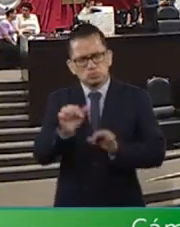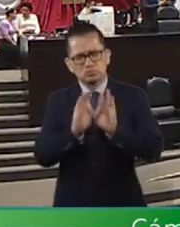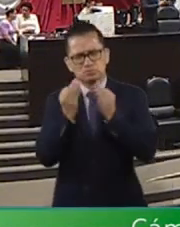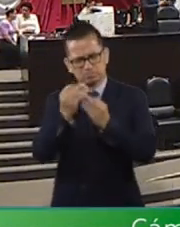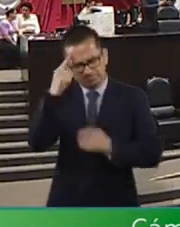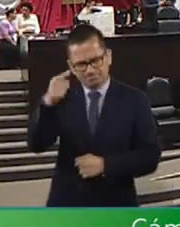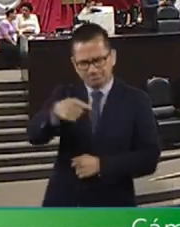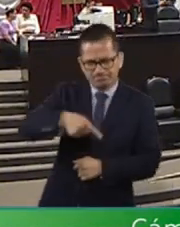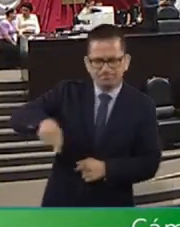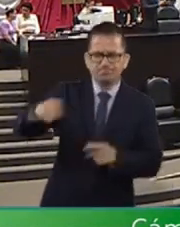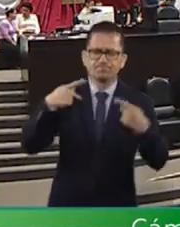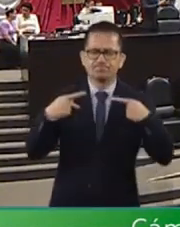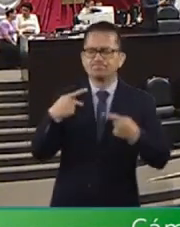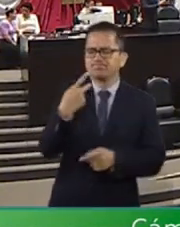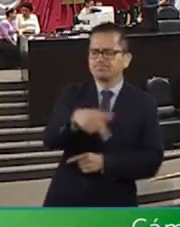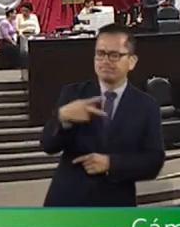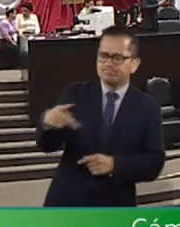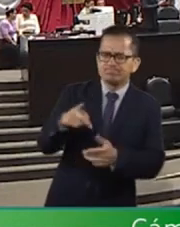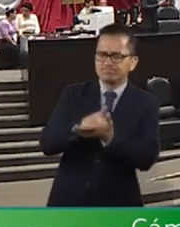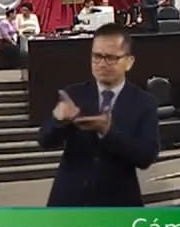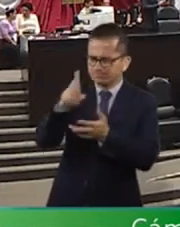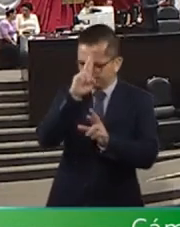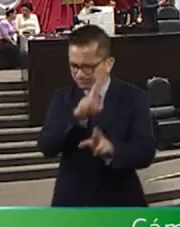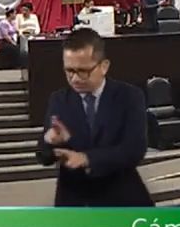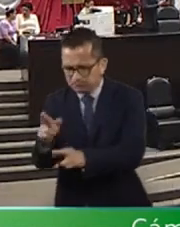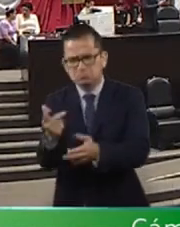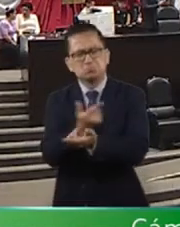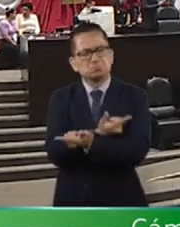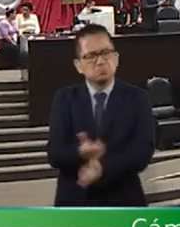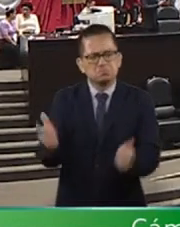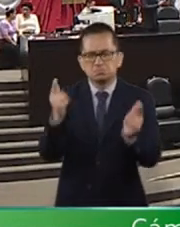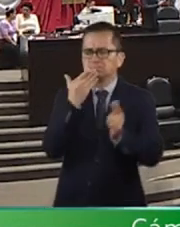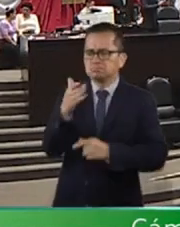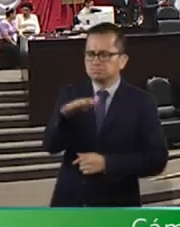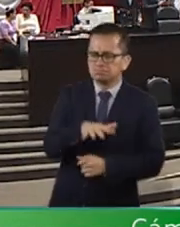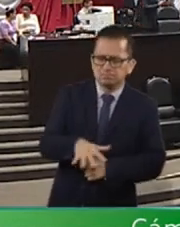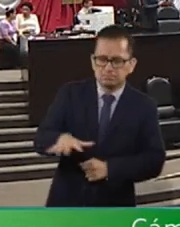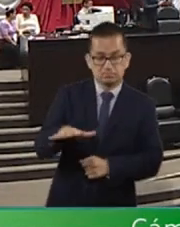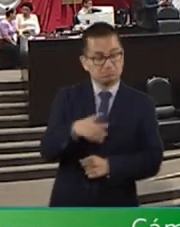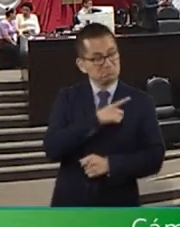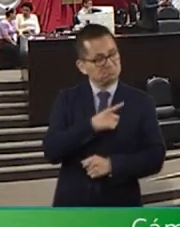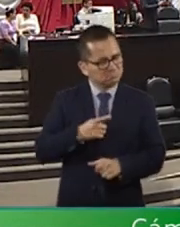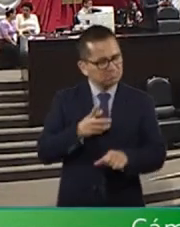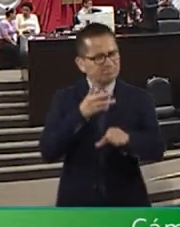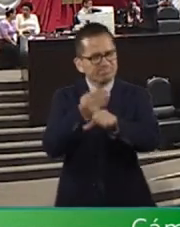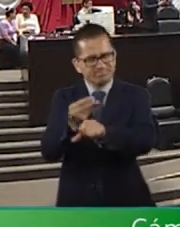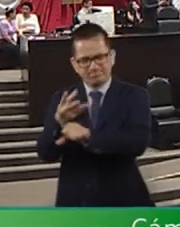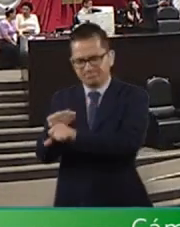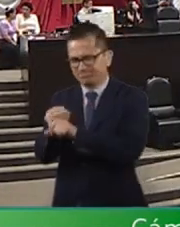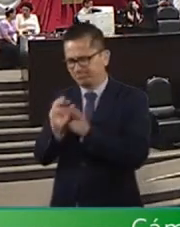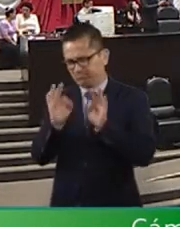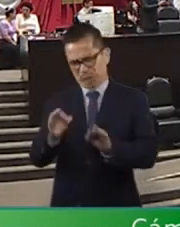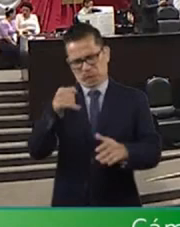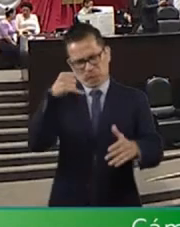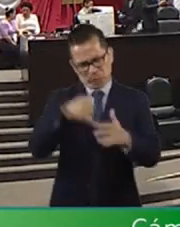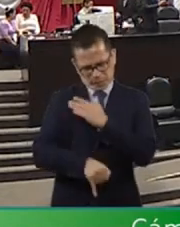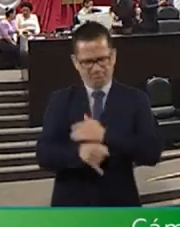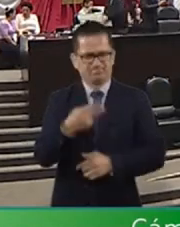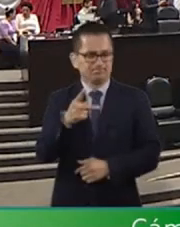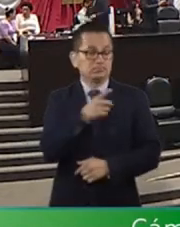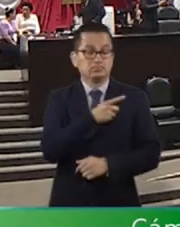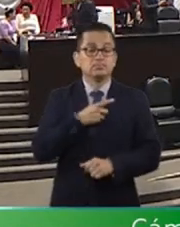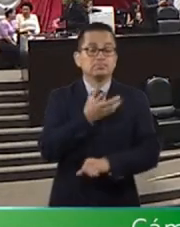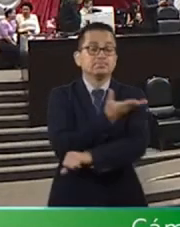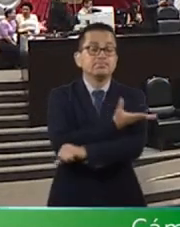la vulnerabilidad de las comunidades y ofrezca soluciones institucionales con transparencia